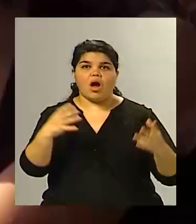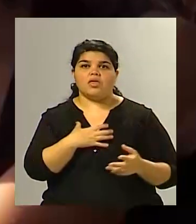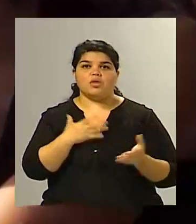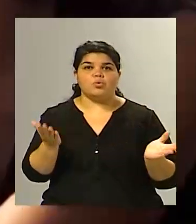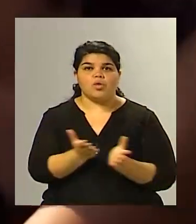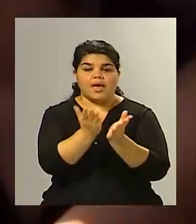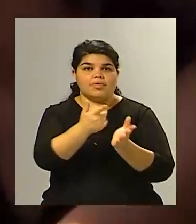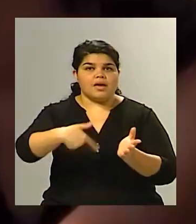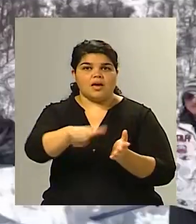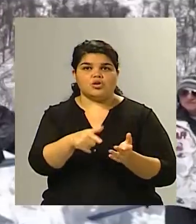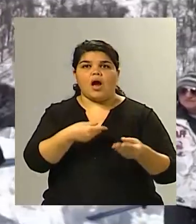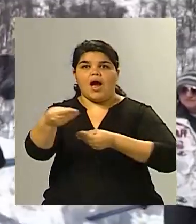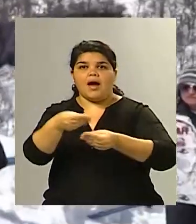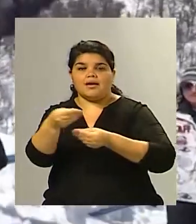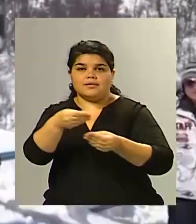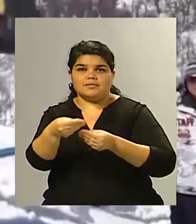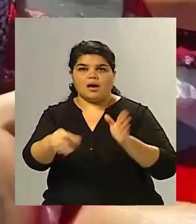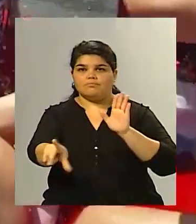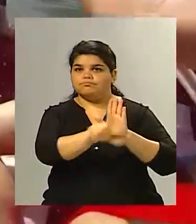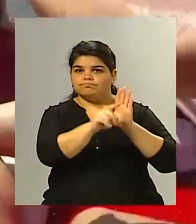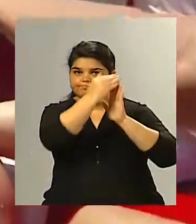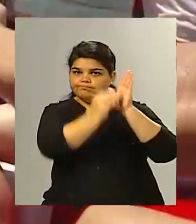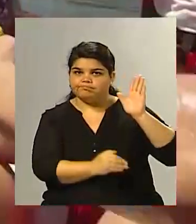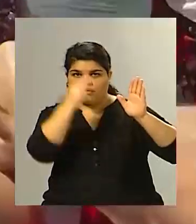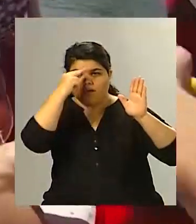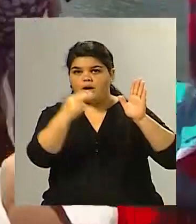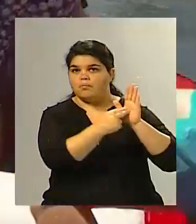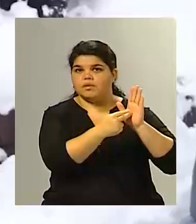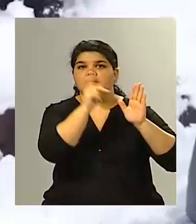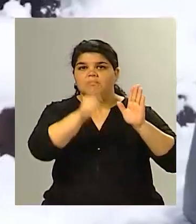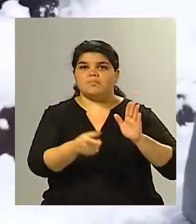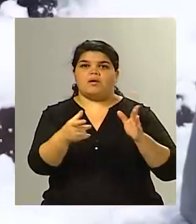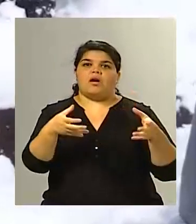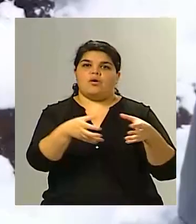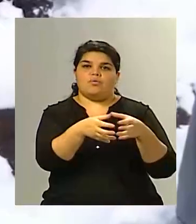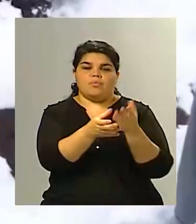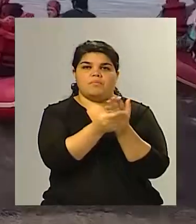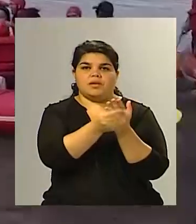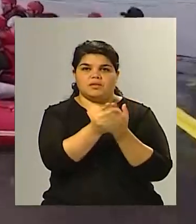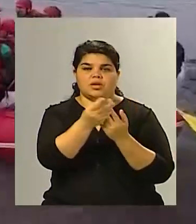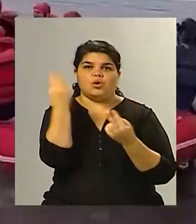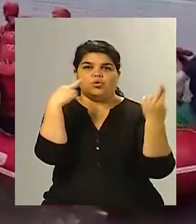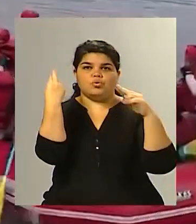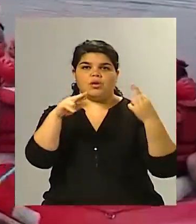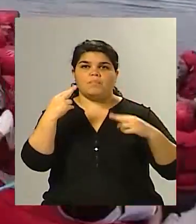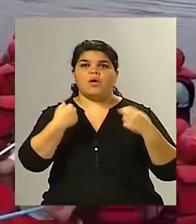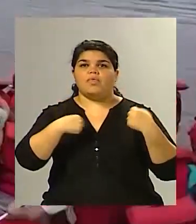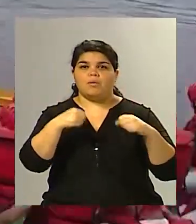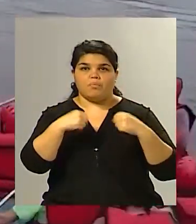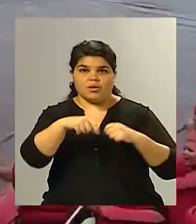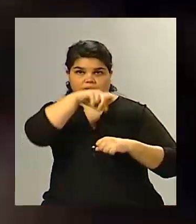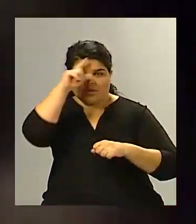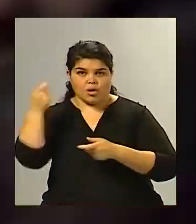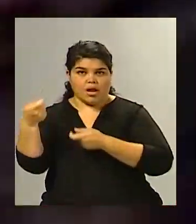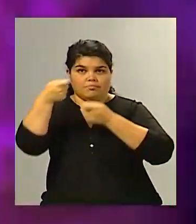de viajes deben cumplir con un listado de pautas formales ante el Ministerio de Turismo y Deportes de la Nación. Bueno, la idea es que las agencias de